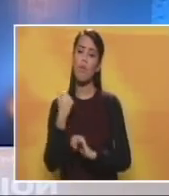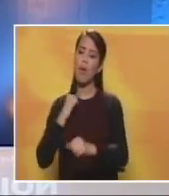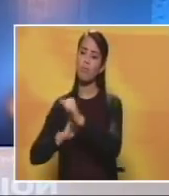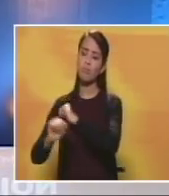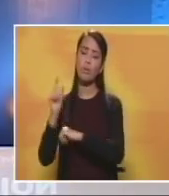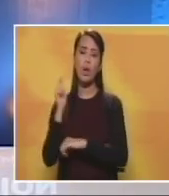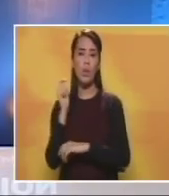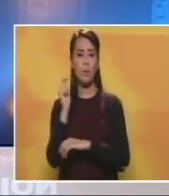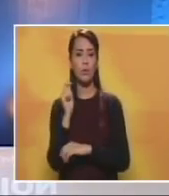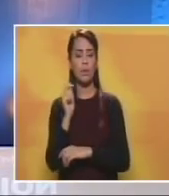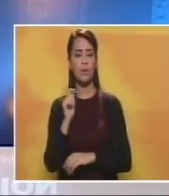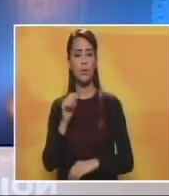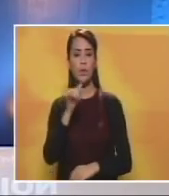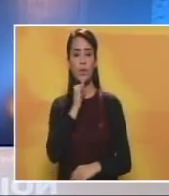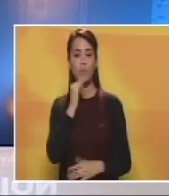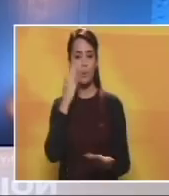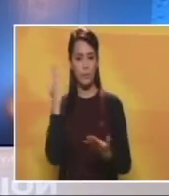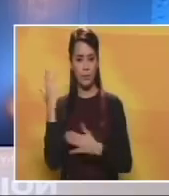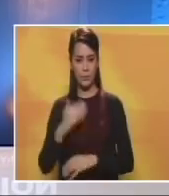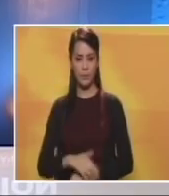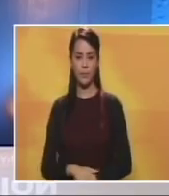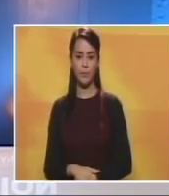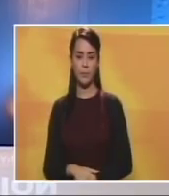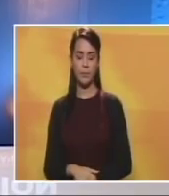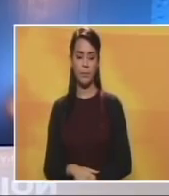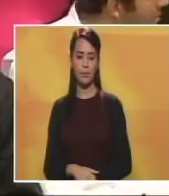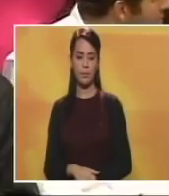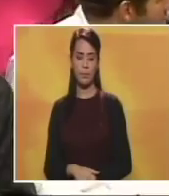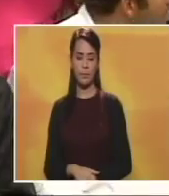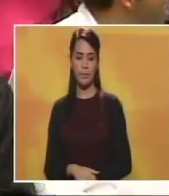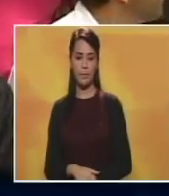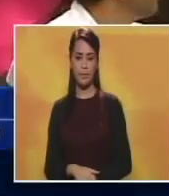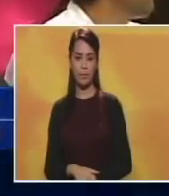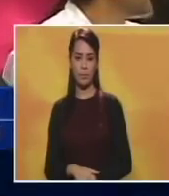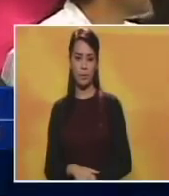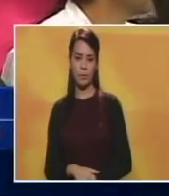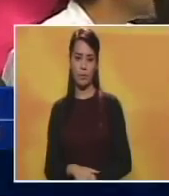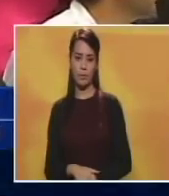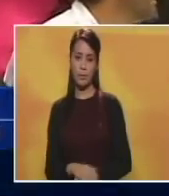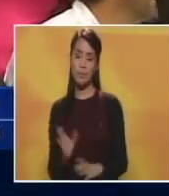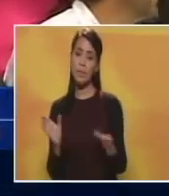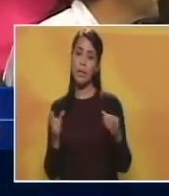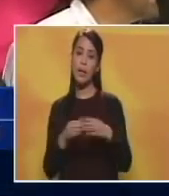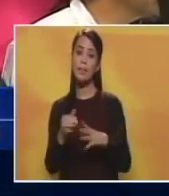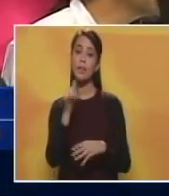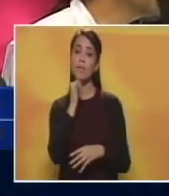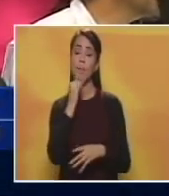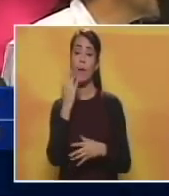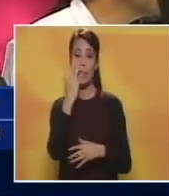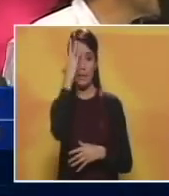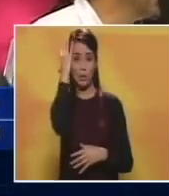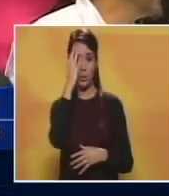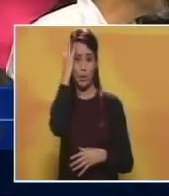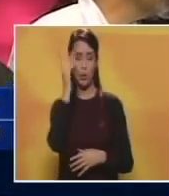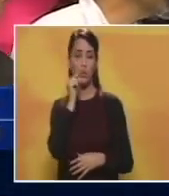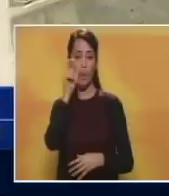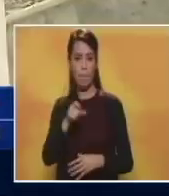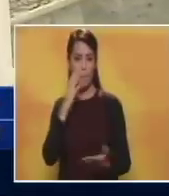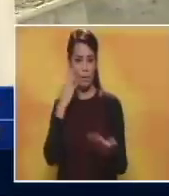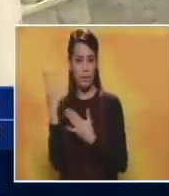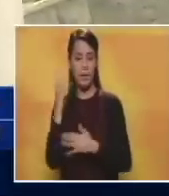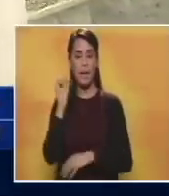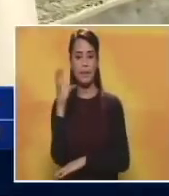diputados del Parlamento. Rafael Aníbal Camacho nos tiene los detalles. Esta aseveración la hizo Ramos Ayub durante una